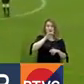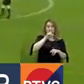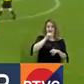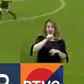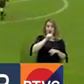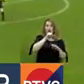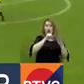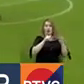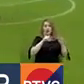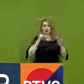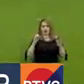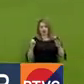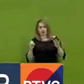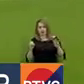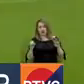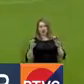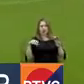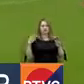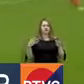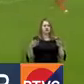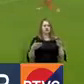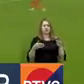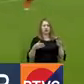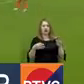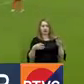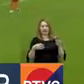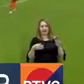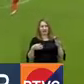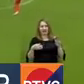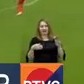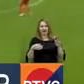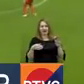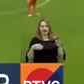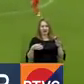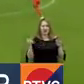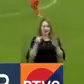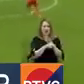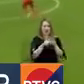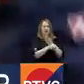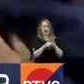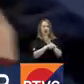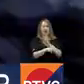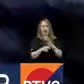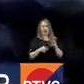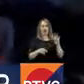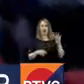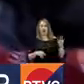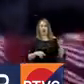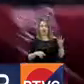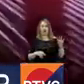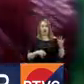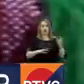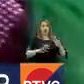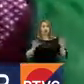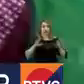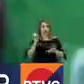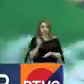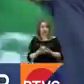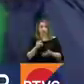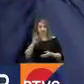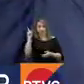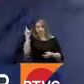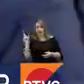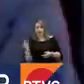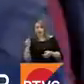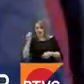caifor también rubén vargas y cedric ítems y van a convertir para el equipo suizo que iba a estar clasificado esto obligaba a italia a